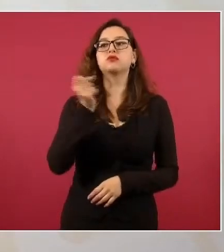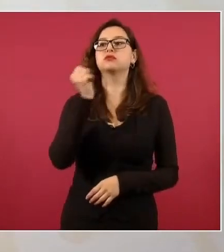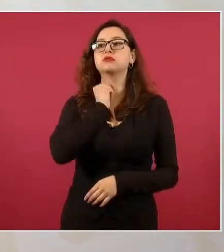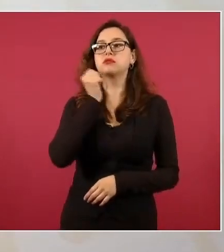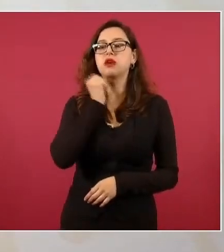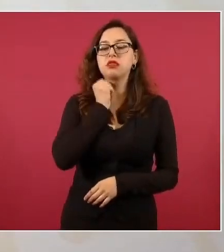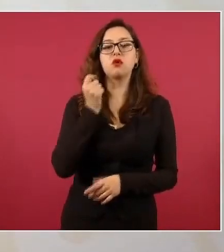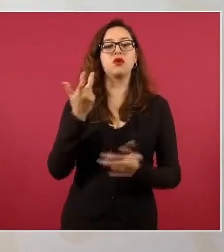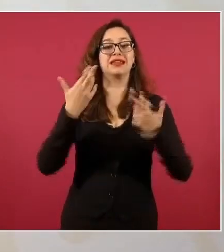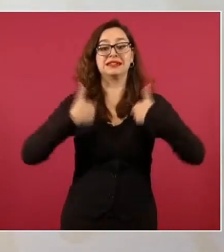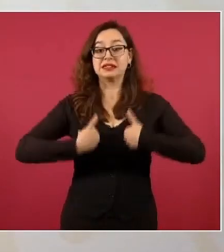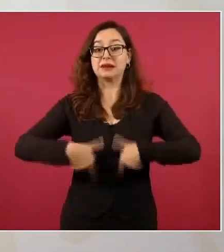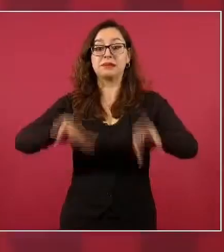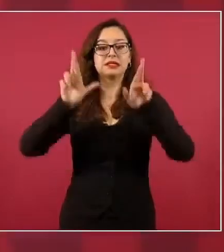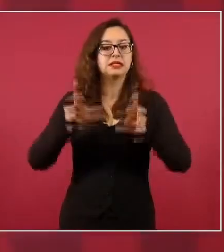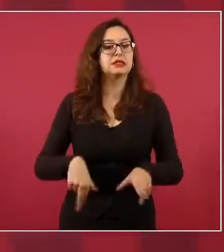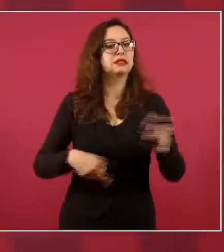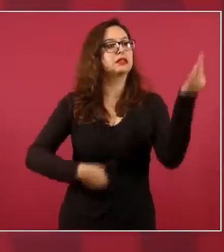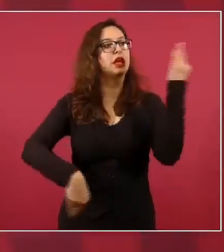los representantes